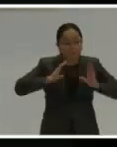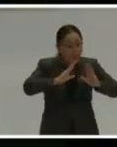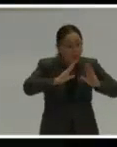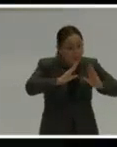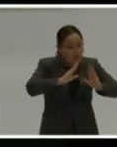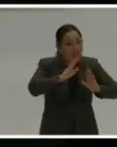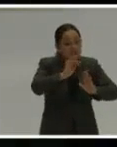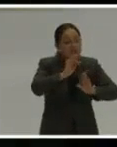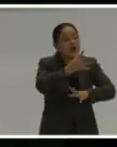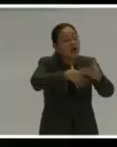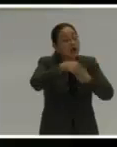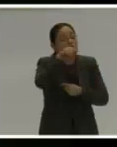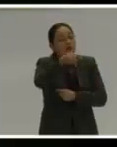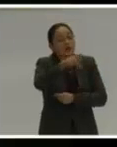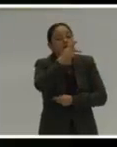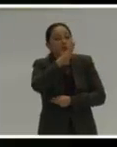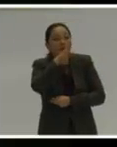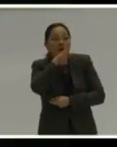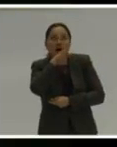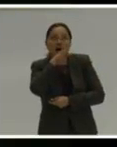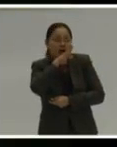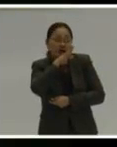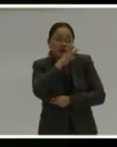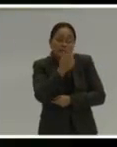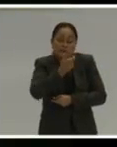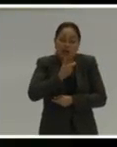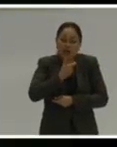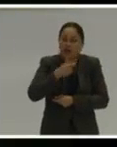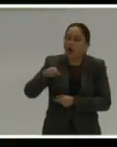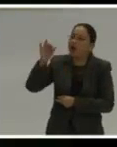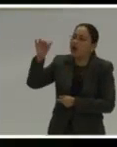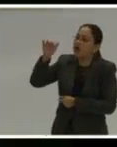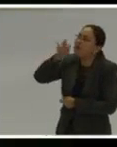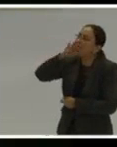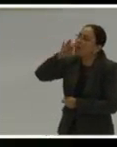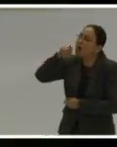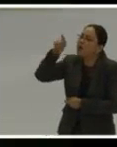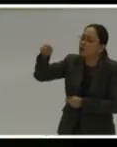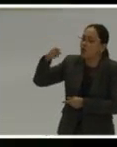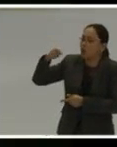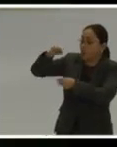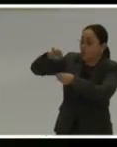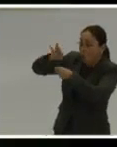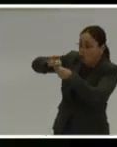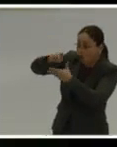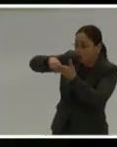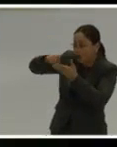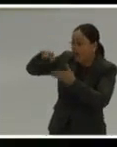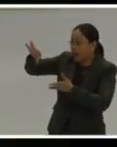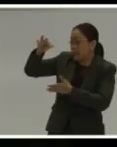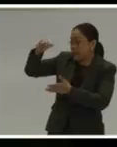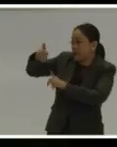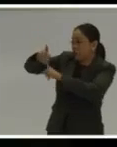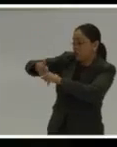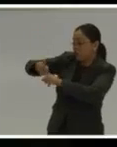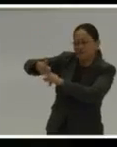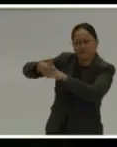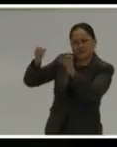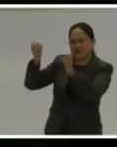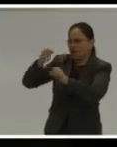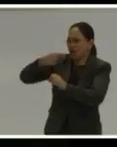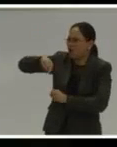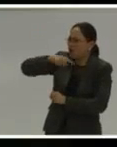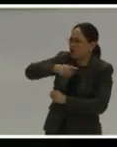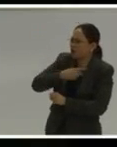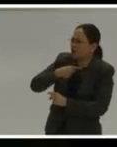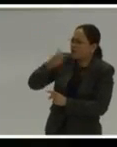nosotros. Y los niños, mamá, no vas a votar por la autonomía porque dice que nosotros vamos a tener que pagar. ¿Y esto